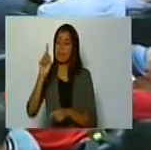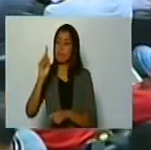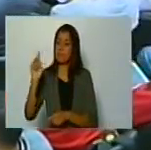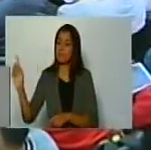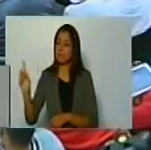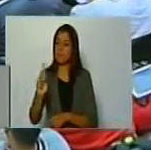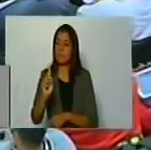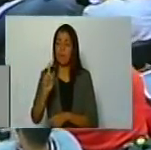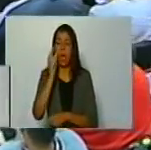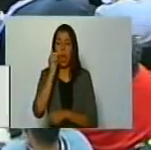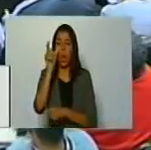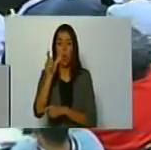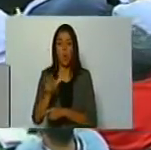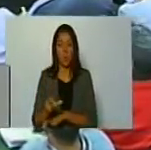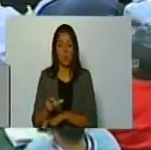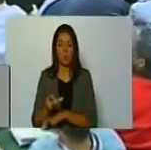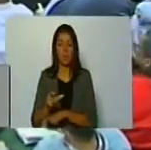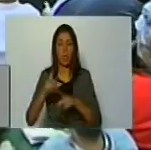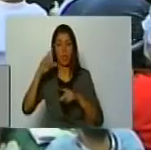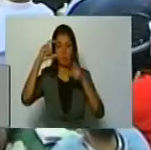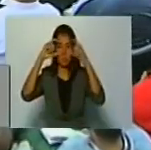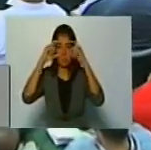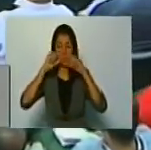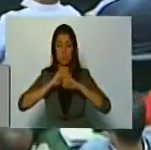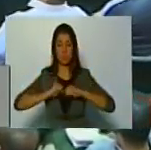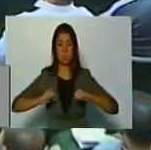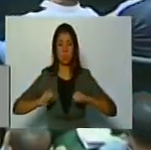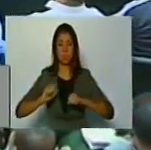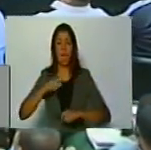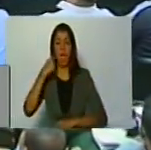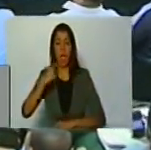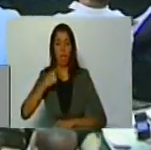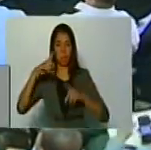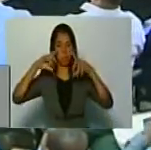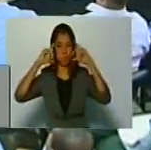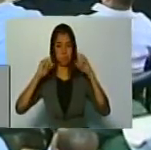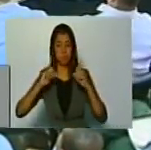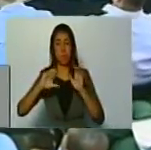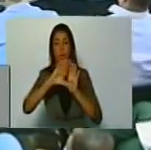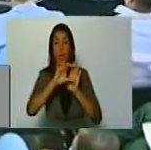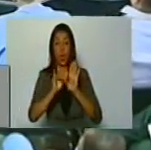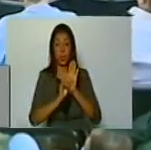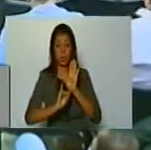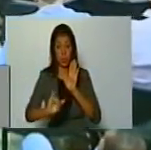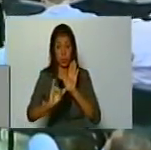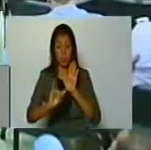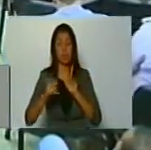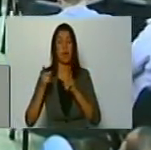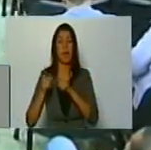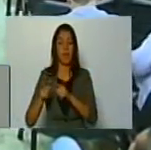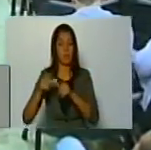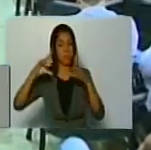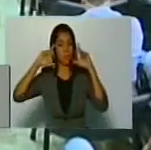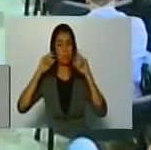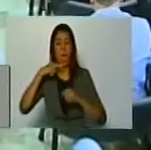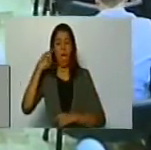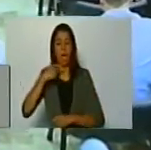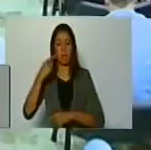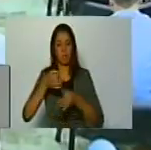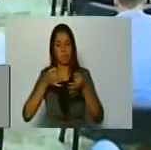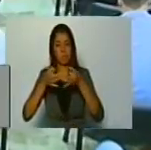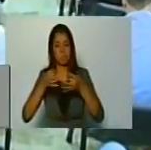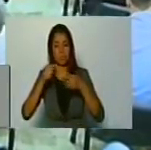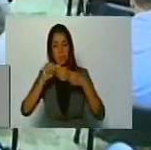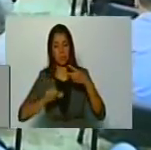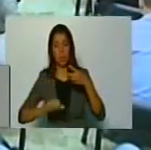palabra al constituyente Hernán Escardá en su condición de presidente de la Comisión Constitucional y a los constituyentes